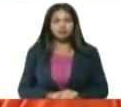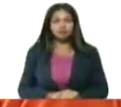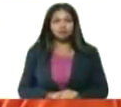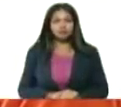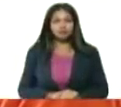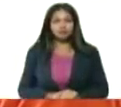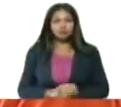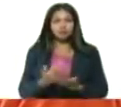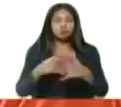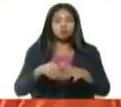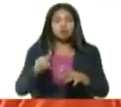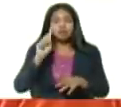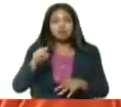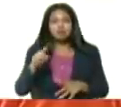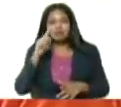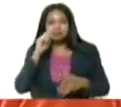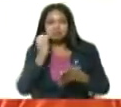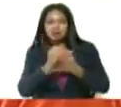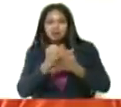incluyendo el despistaje